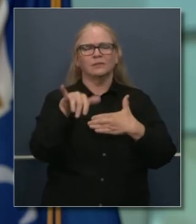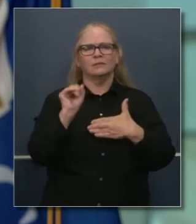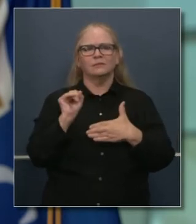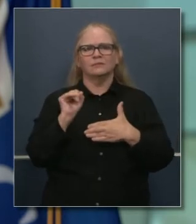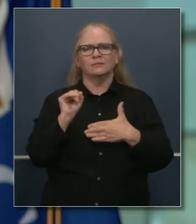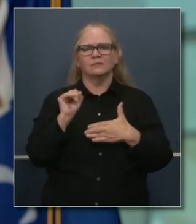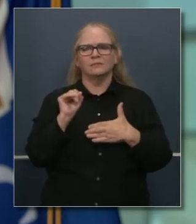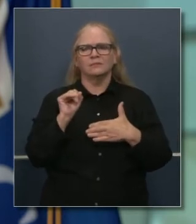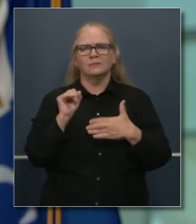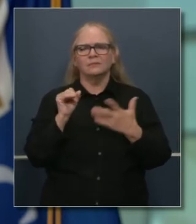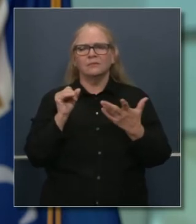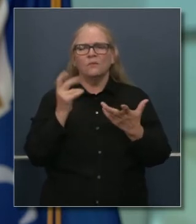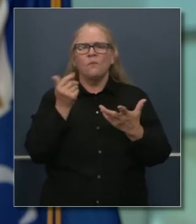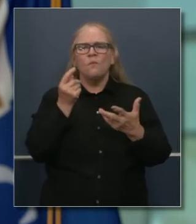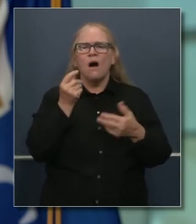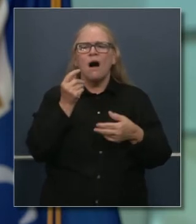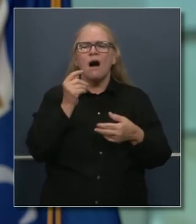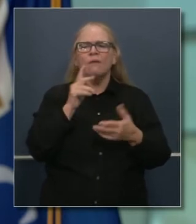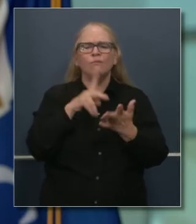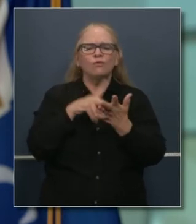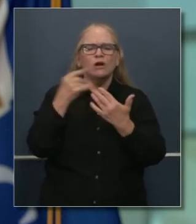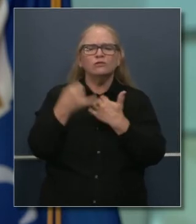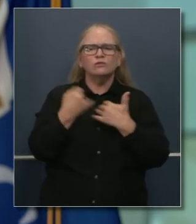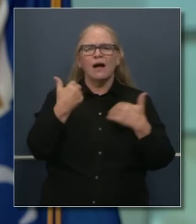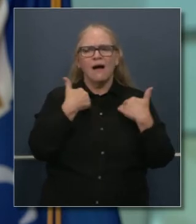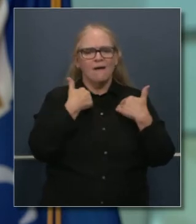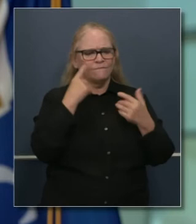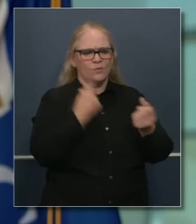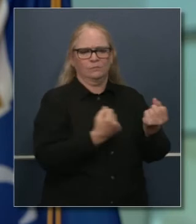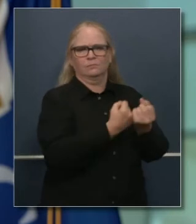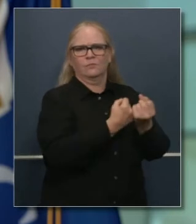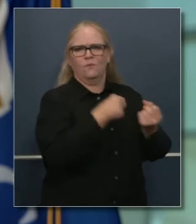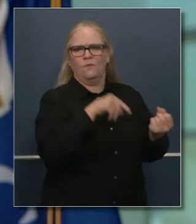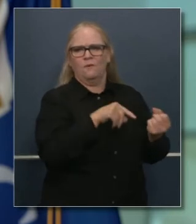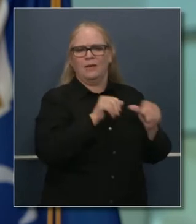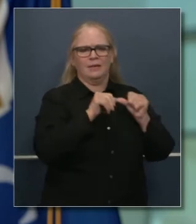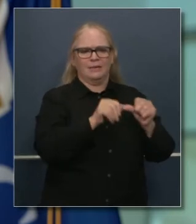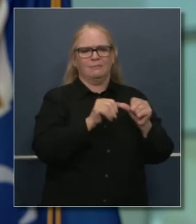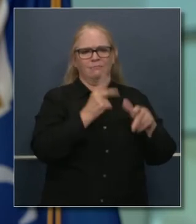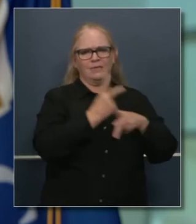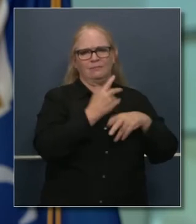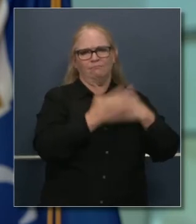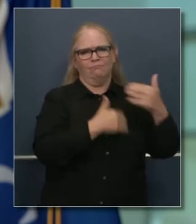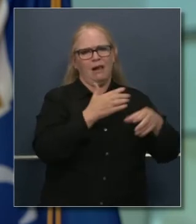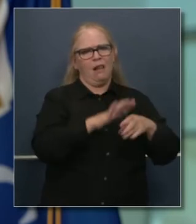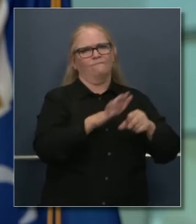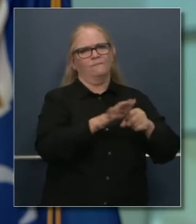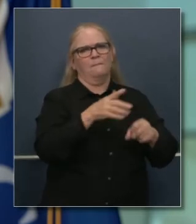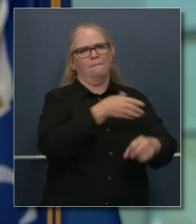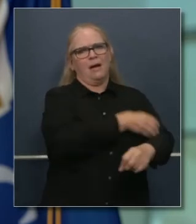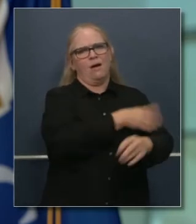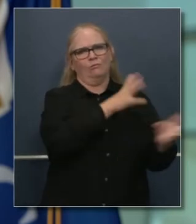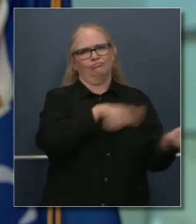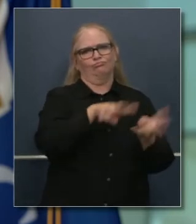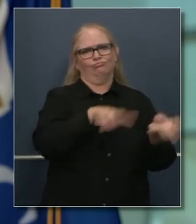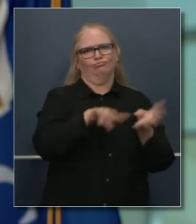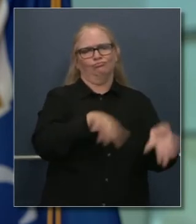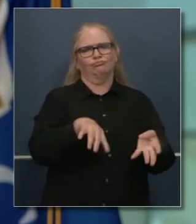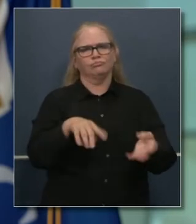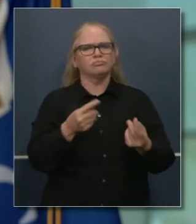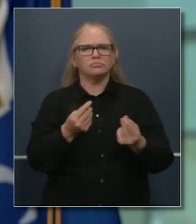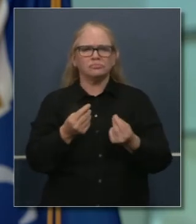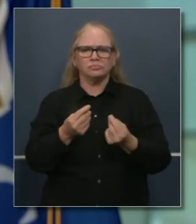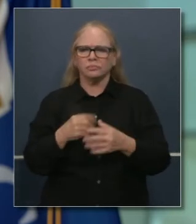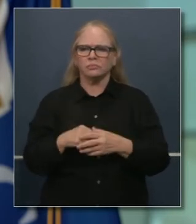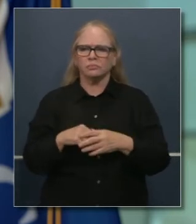próxima semana y hay nuevos proyectos que pueden ser apoyar para que esto se verifique todo eso estamos